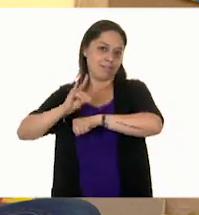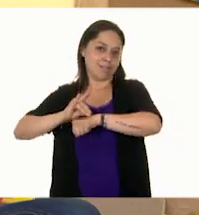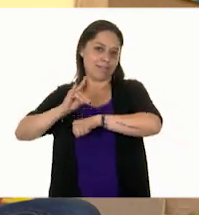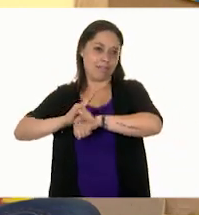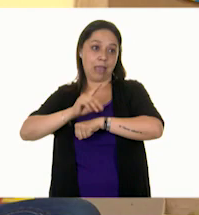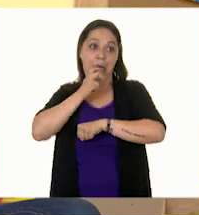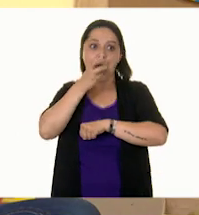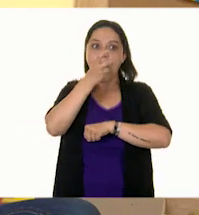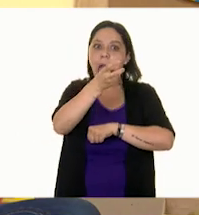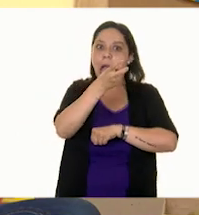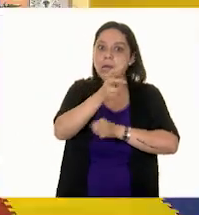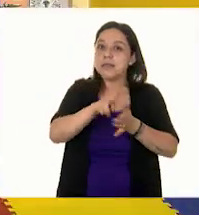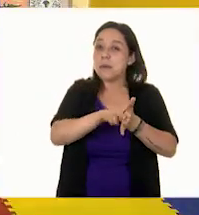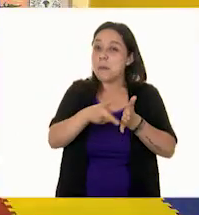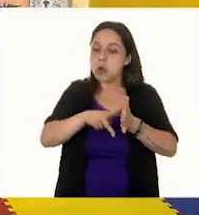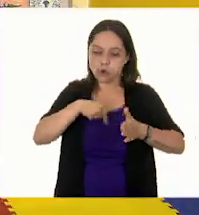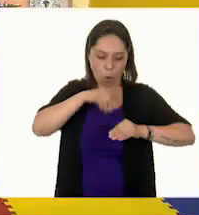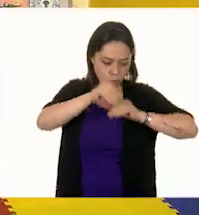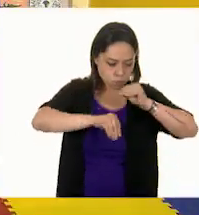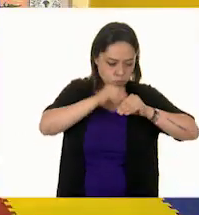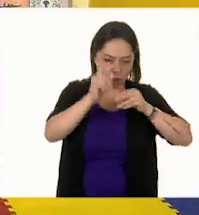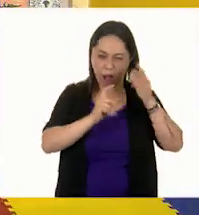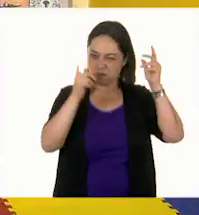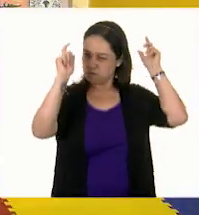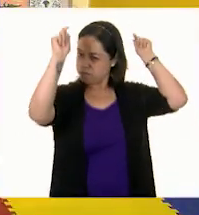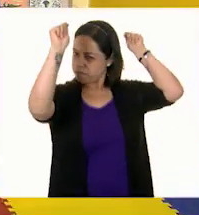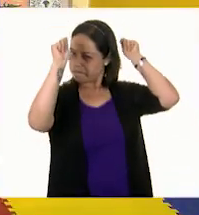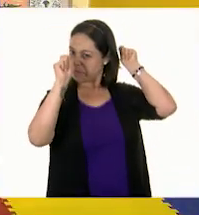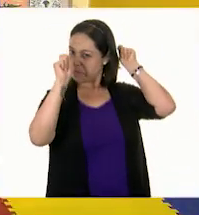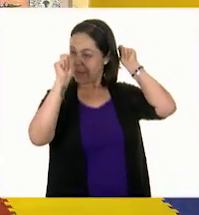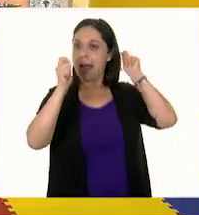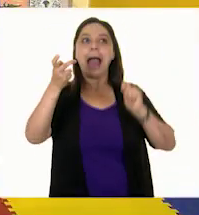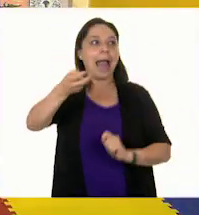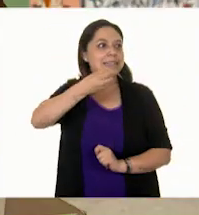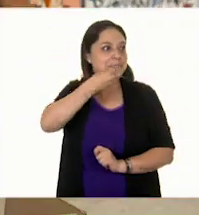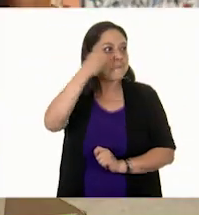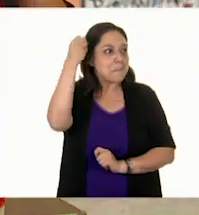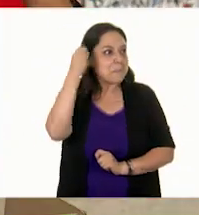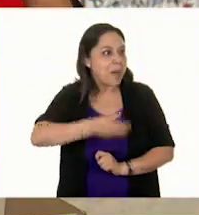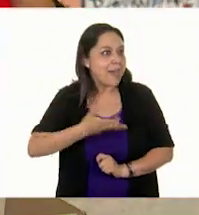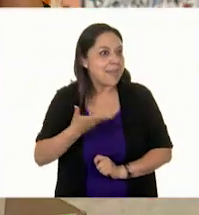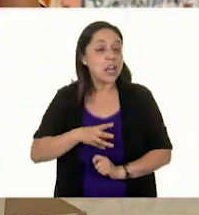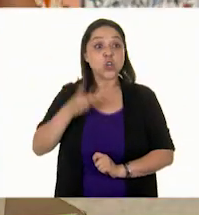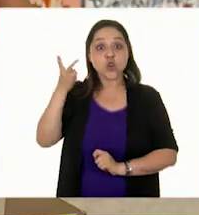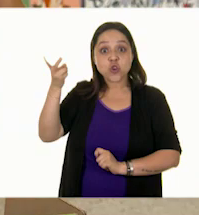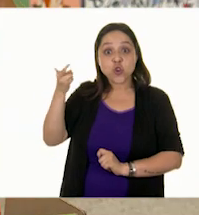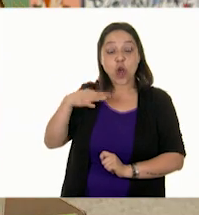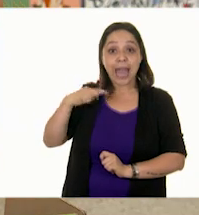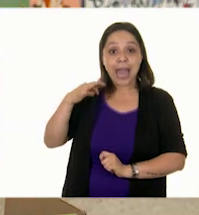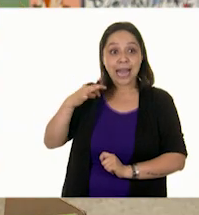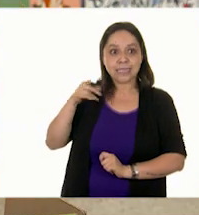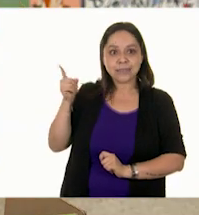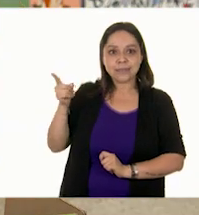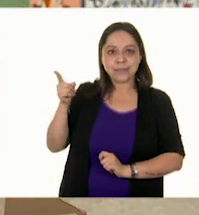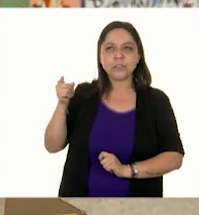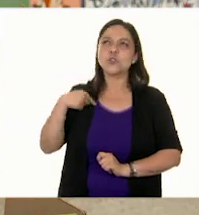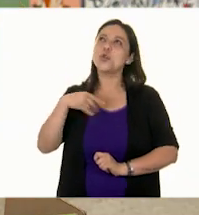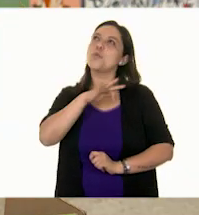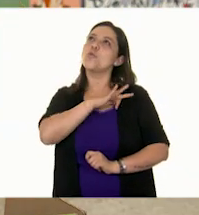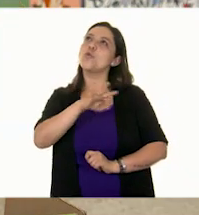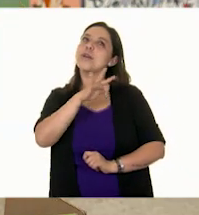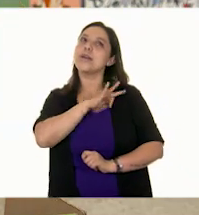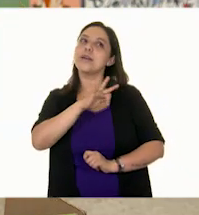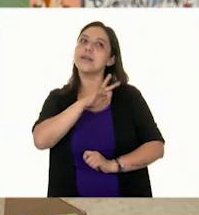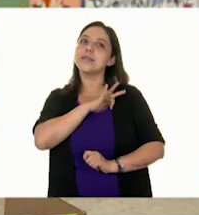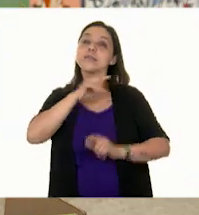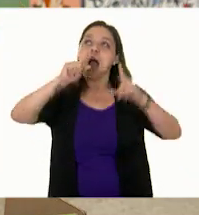mi sombrero. ¡Qué padre, Adriana! Yo con esta tela puedo hacer... la